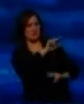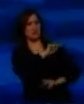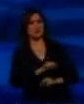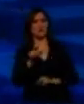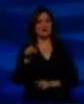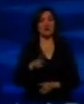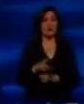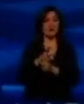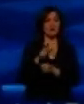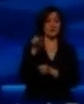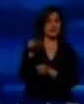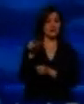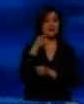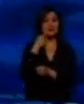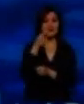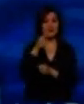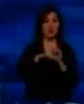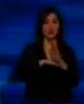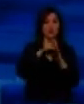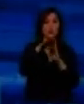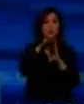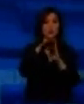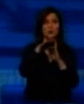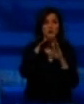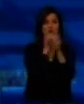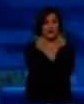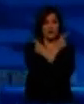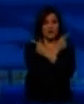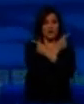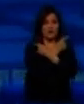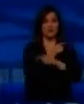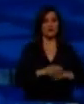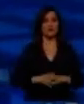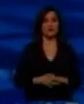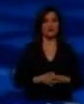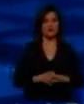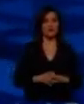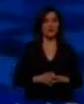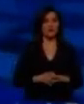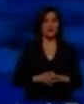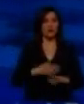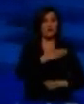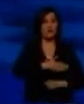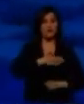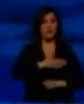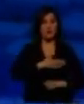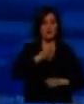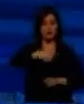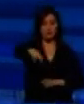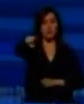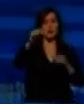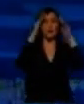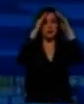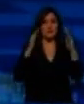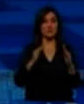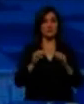video que el señalado subió en las últimas horas a su cuenta de Twitter. Tenga la bondad de salir de mi casa. Yo no tengo por qué escribirle a nadie ni tengo por qué